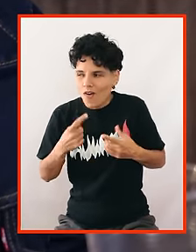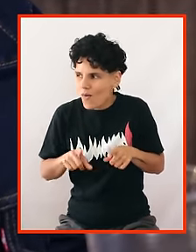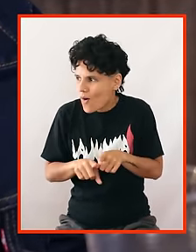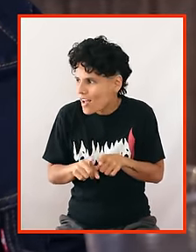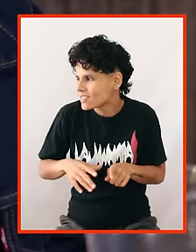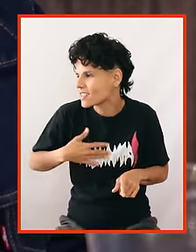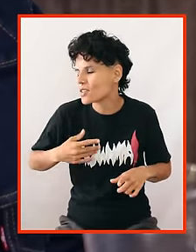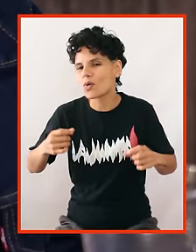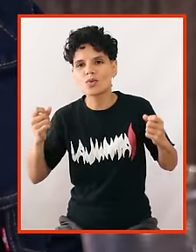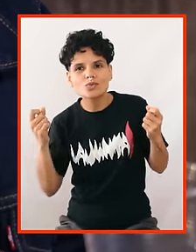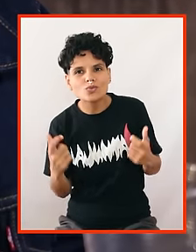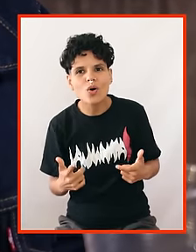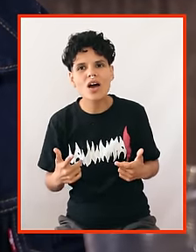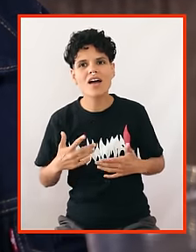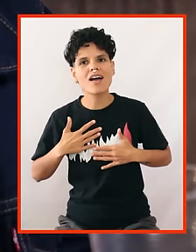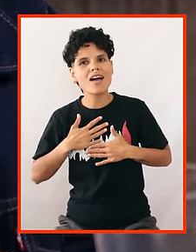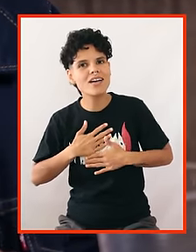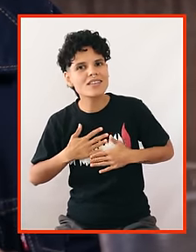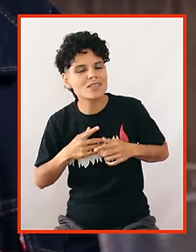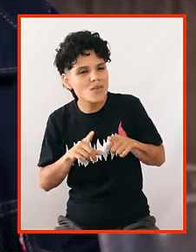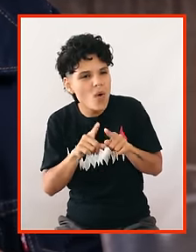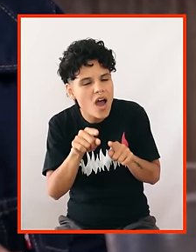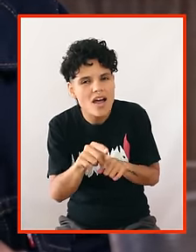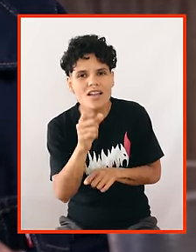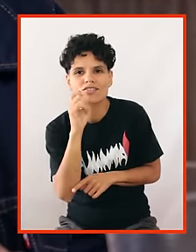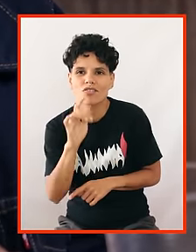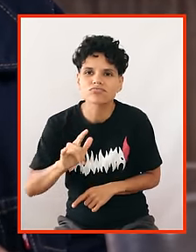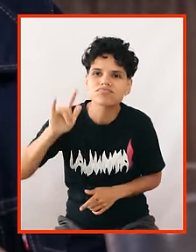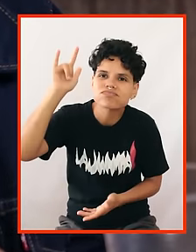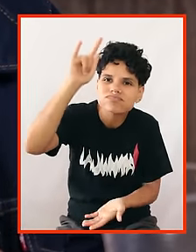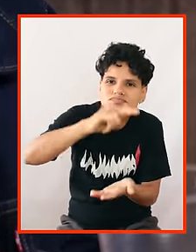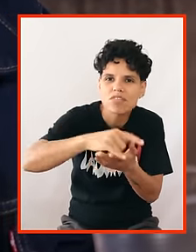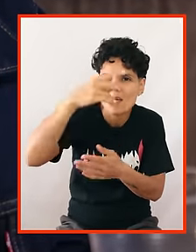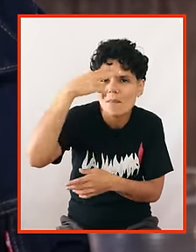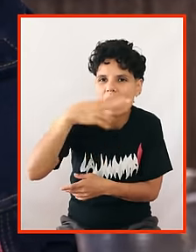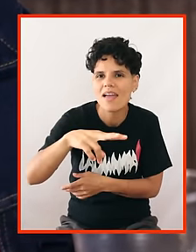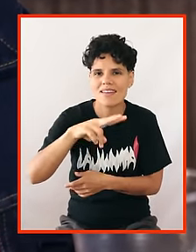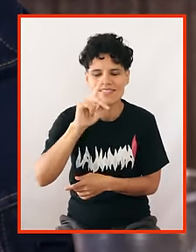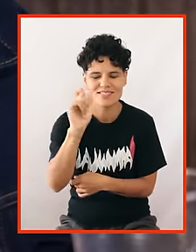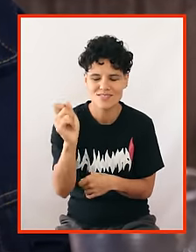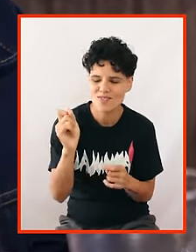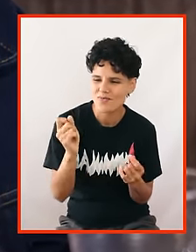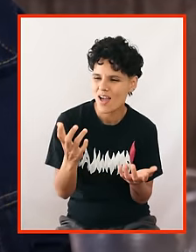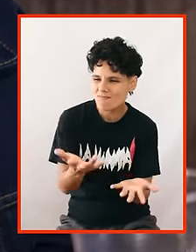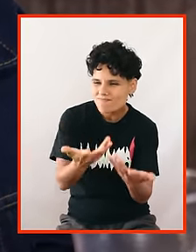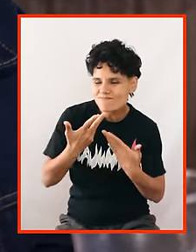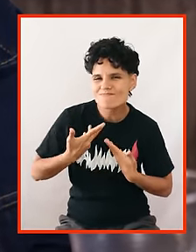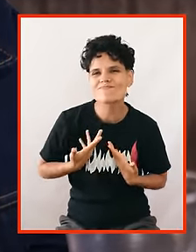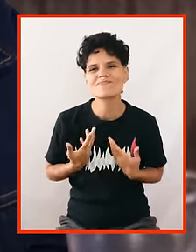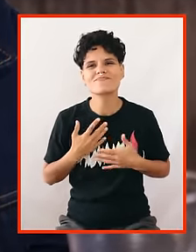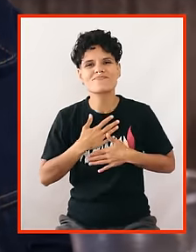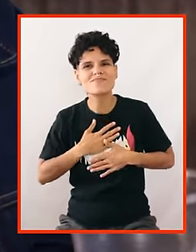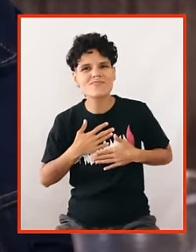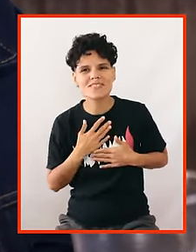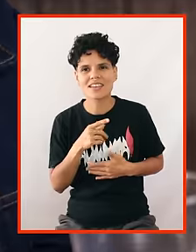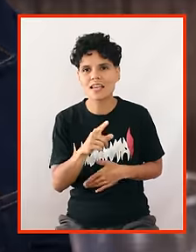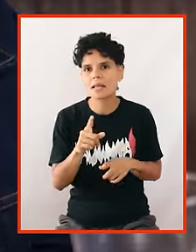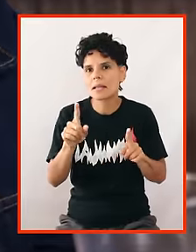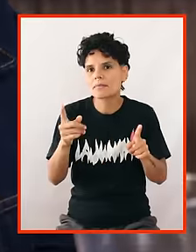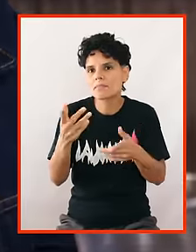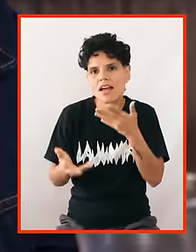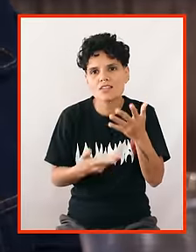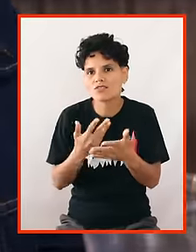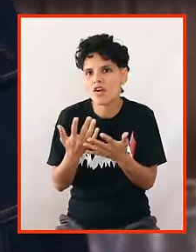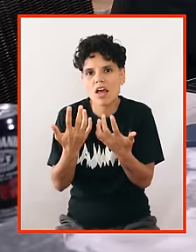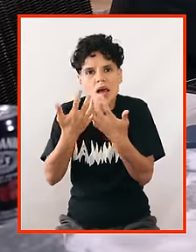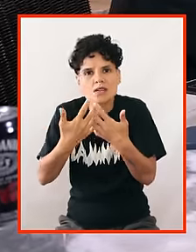más afortunados es como también poder tener la experiencia de vivir ahí afuera y también que la gente te pesque allá, que las canciones hagan